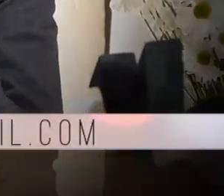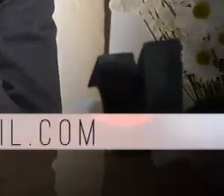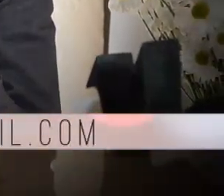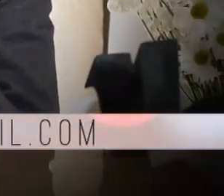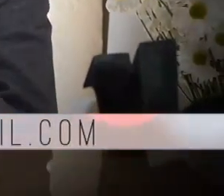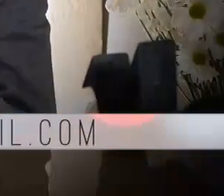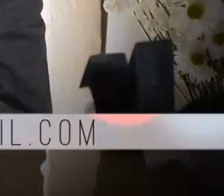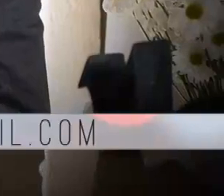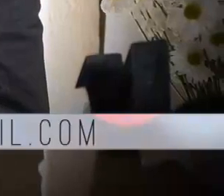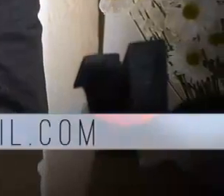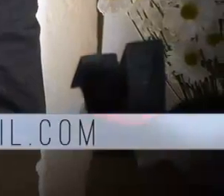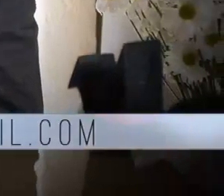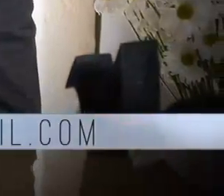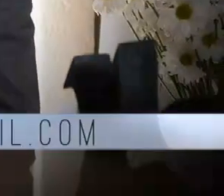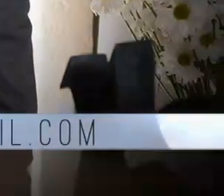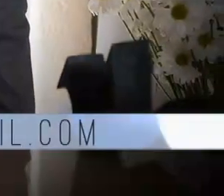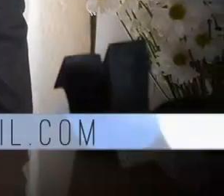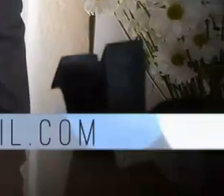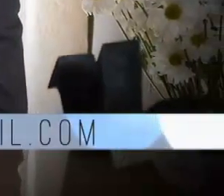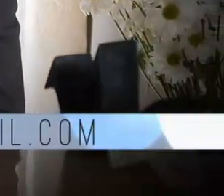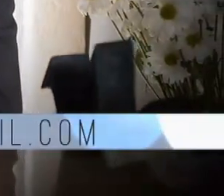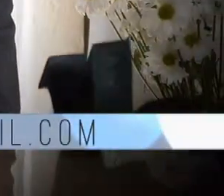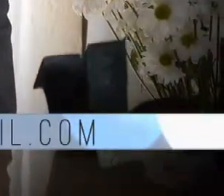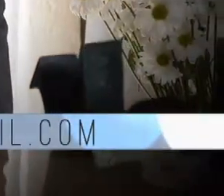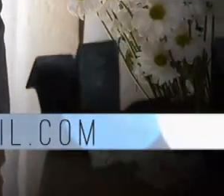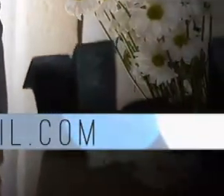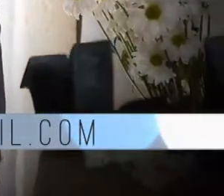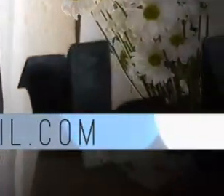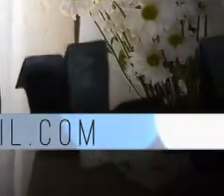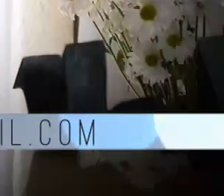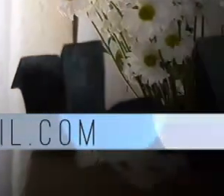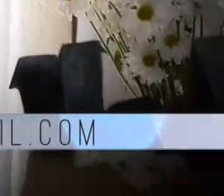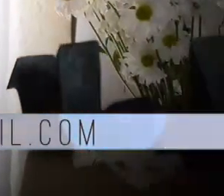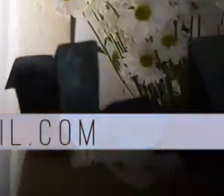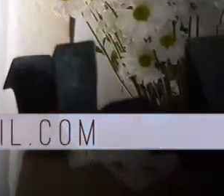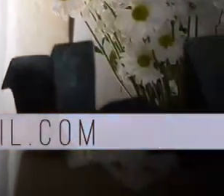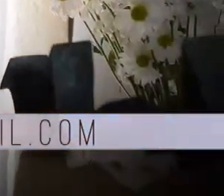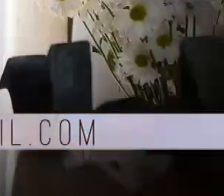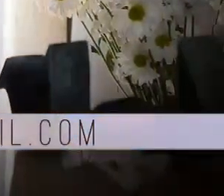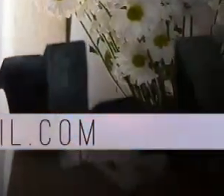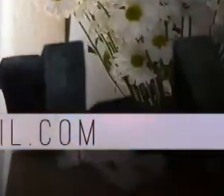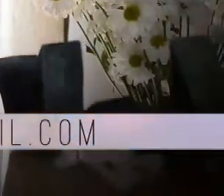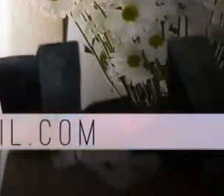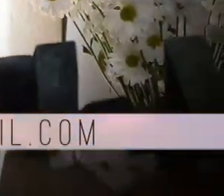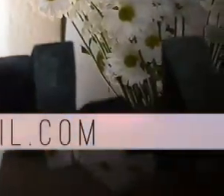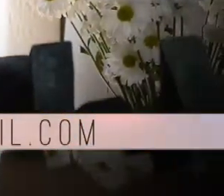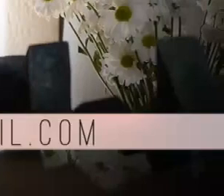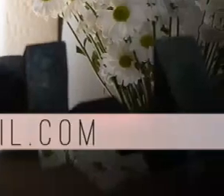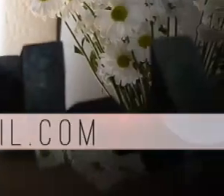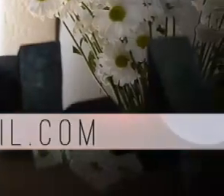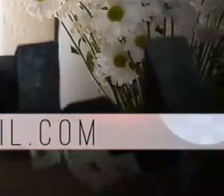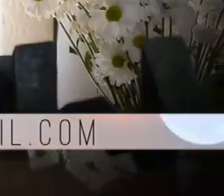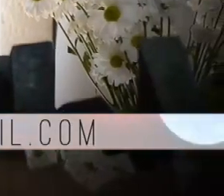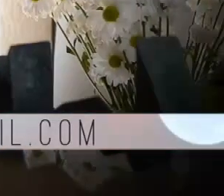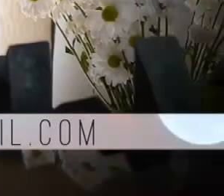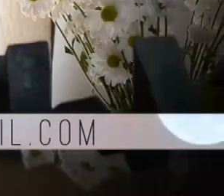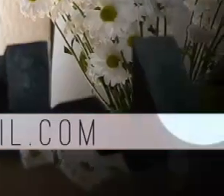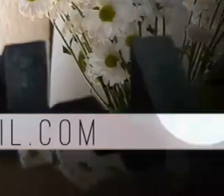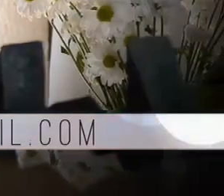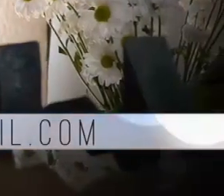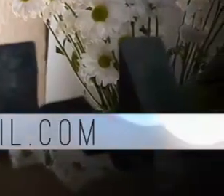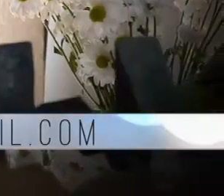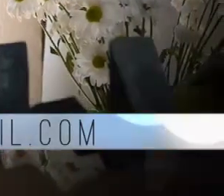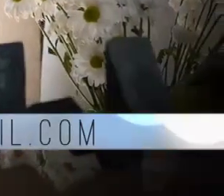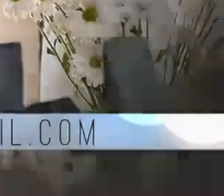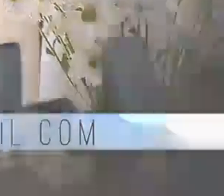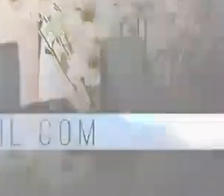este camino de profundo amor para encontrar la cura de su esposa. Escríbeme y únete a mis círculos de lectura, lo